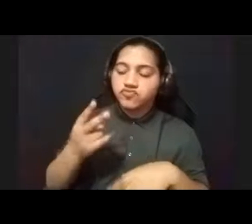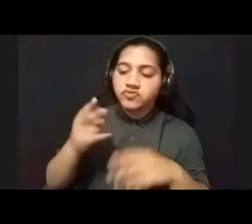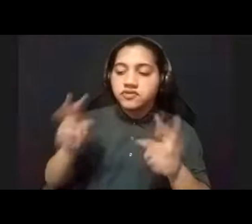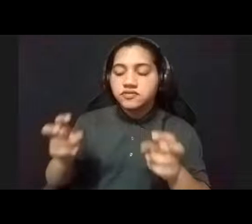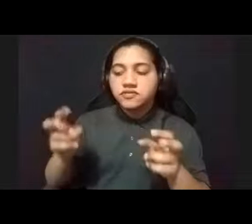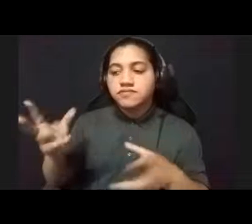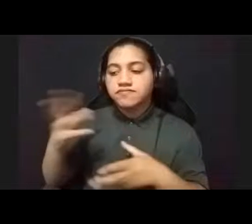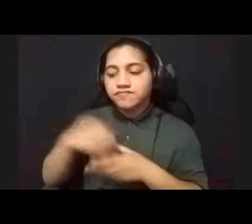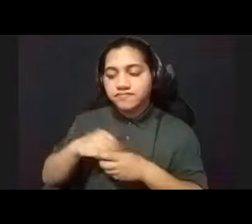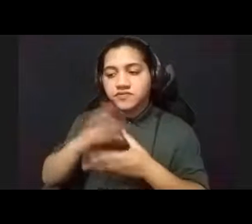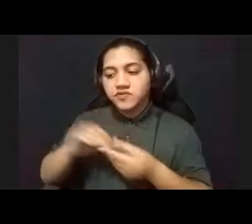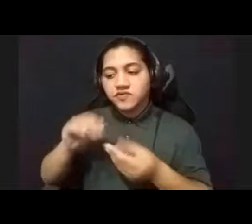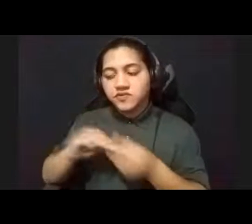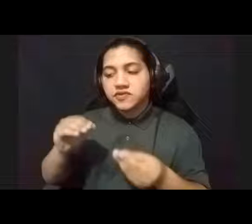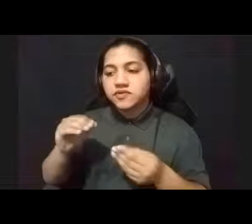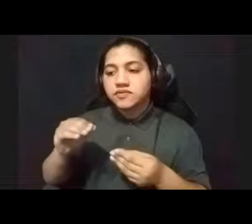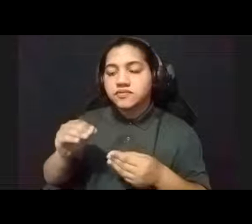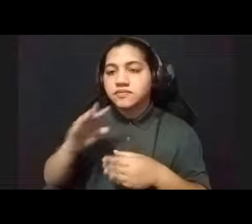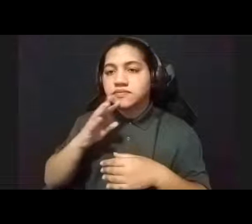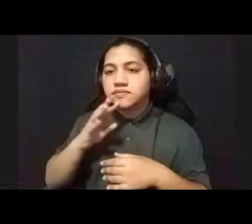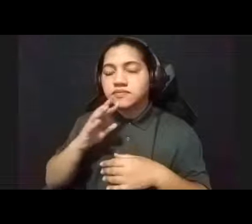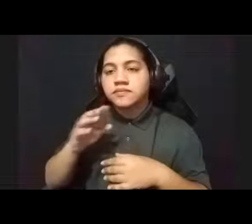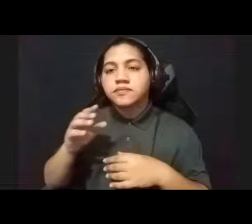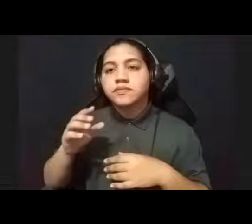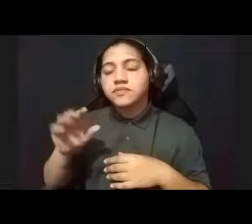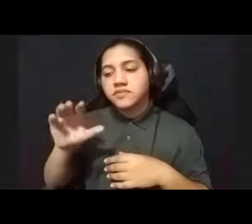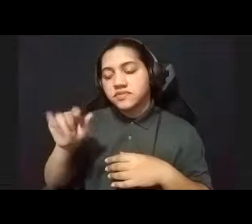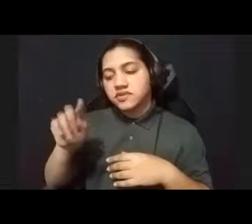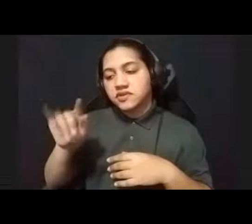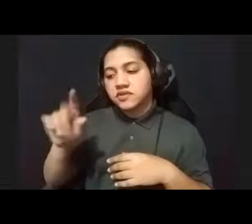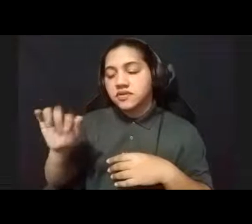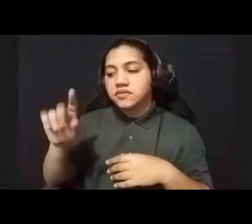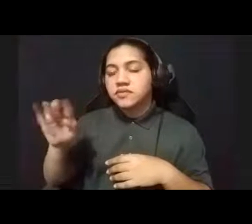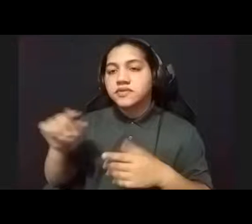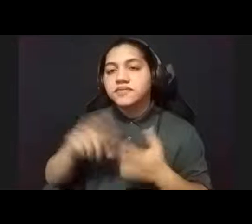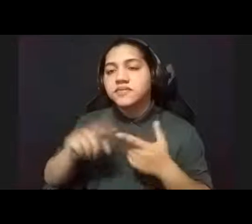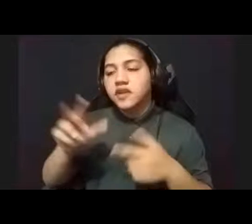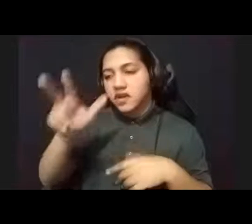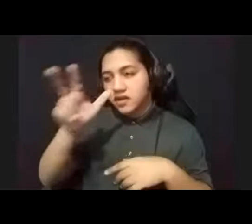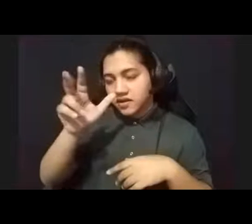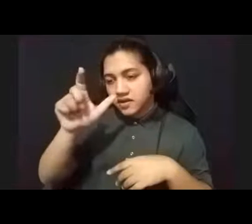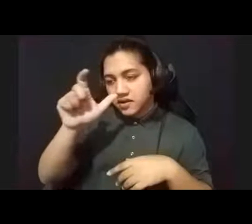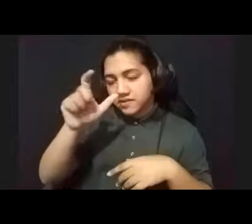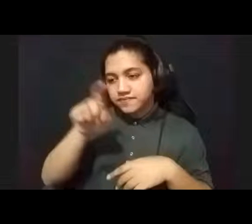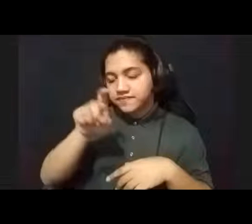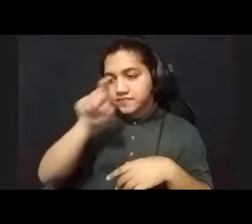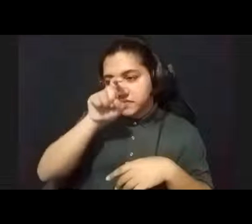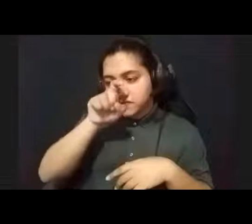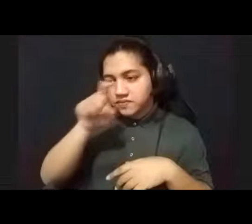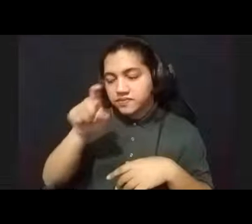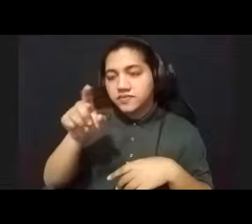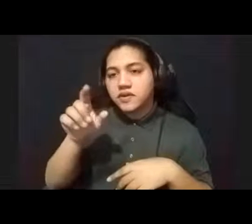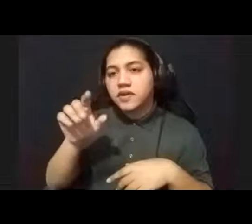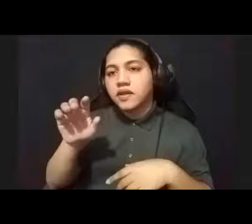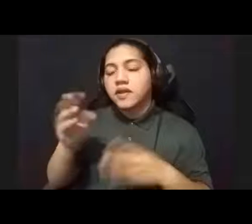contadora oral: Catilangual Antemue, el cuento de la bruja de barro, un cuento que nos llegó de África Occidental y del